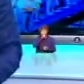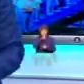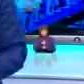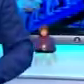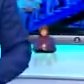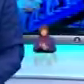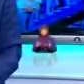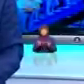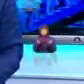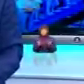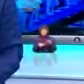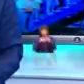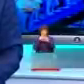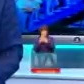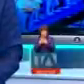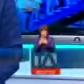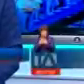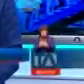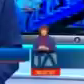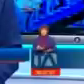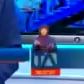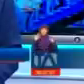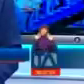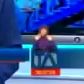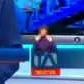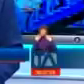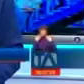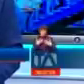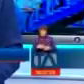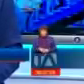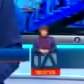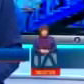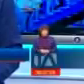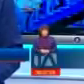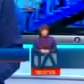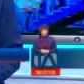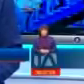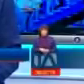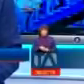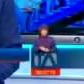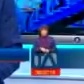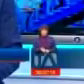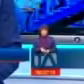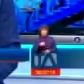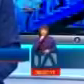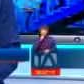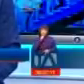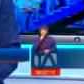recalcamos, ocurrió en la cárcel regional de Guayaquil. Hay todavía momentos